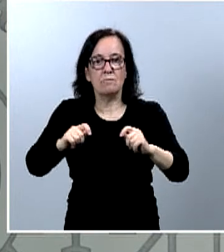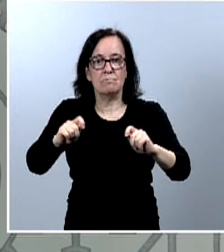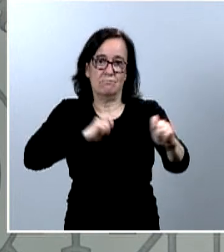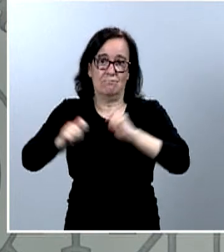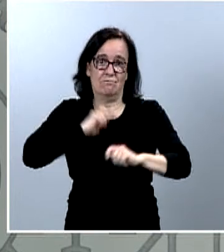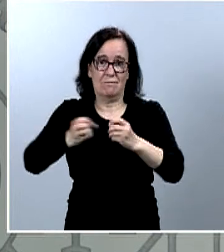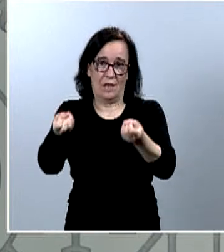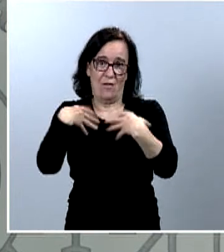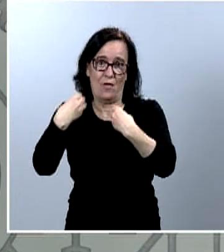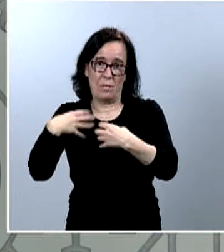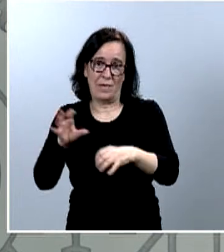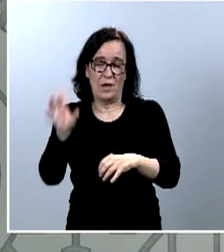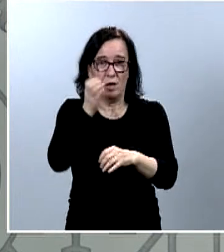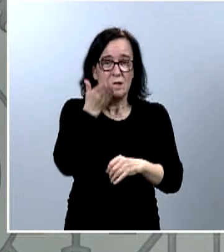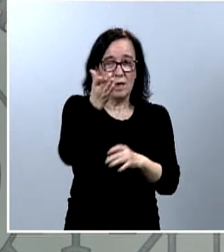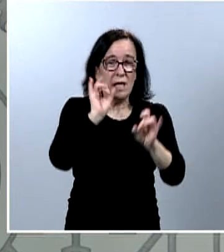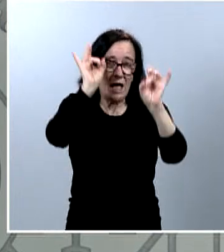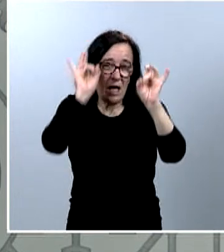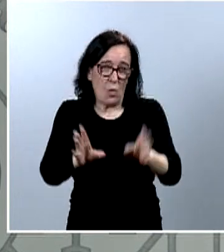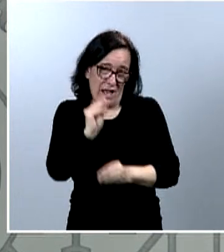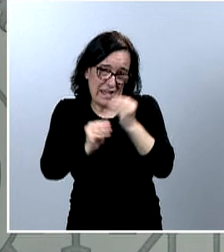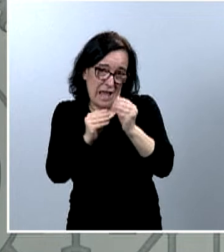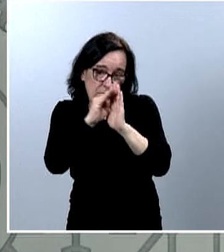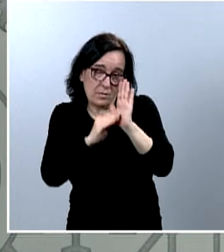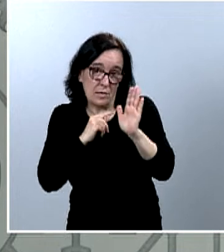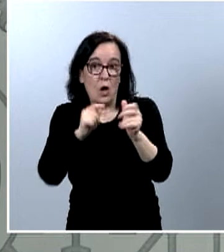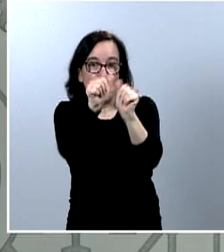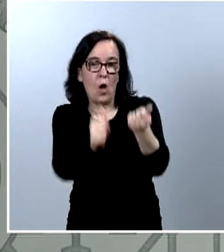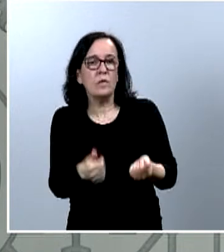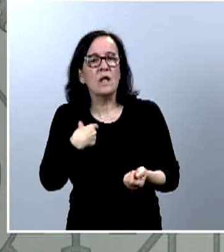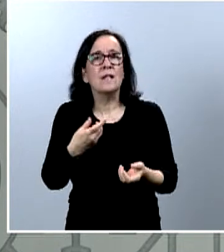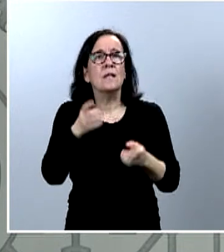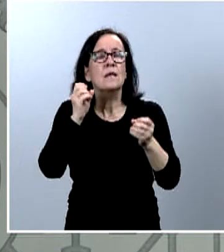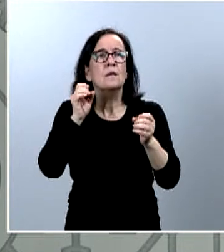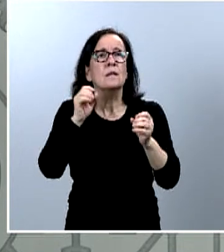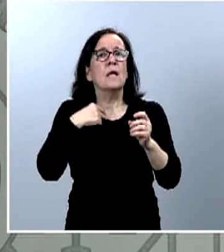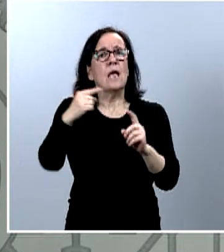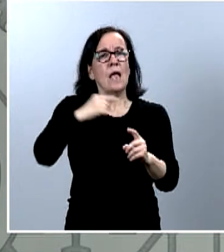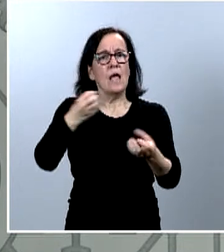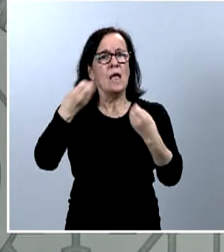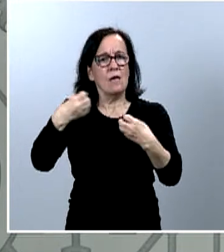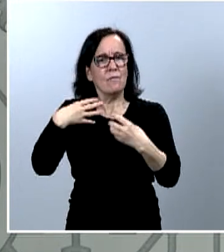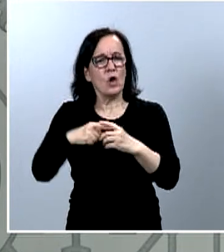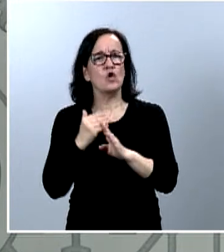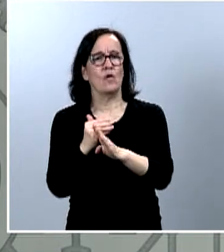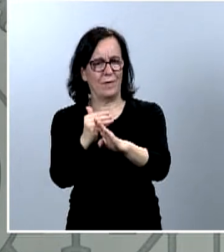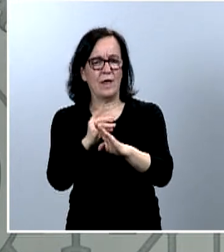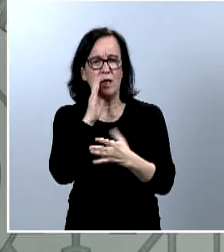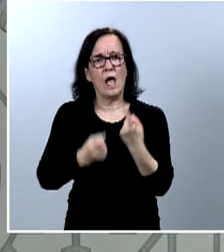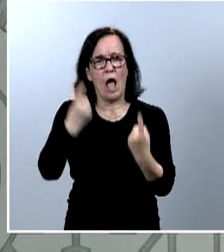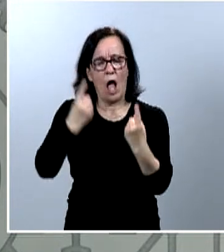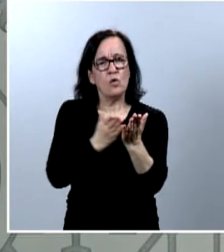solicita exactamente como se solicita. Sí que envían una información suficiente y sí que es cierto también que tenemos algunas vías de